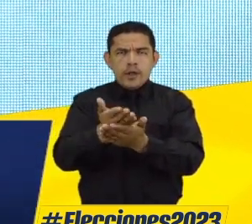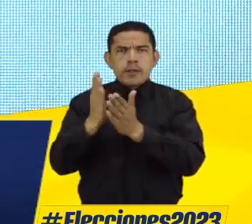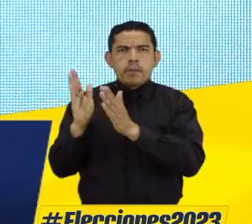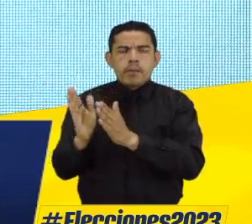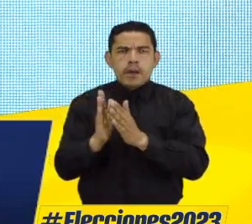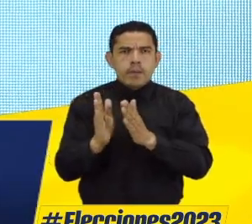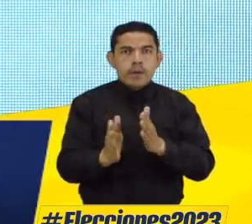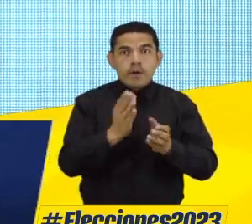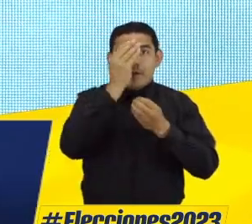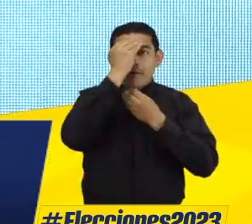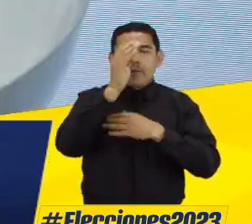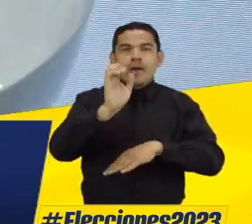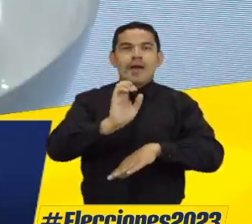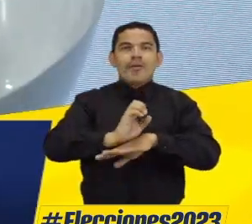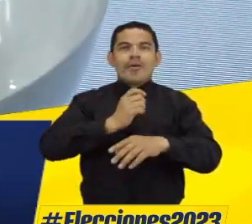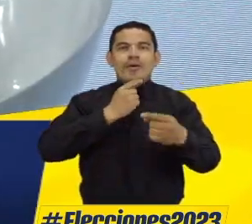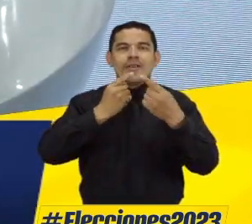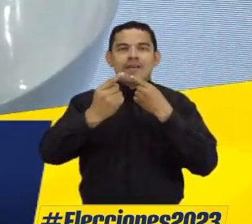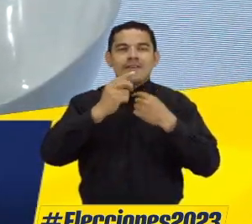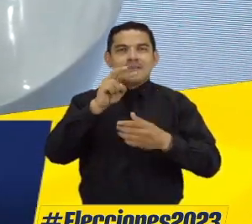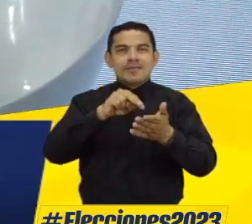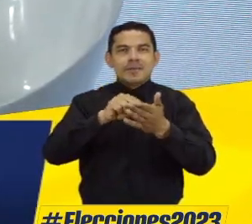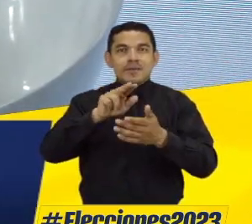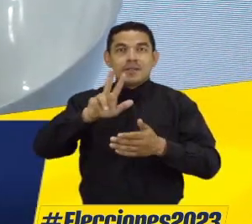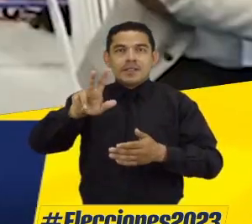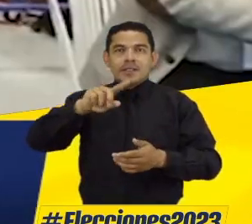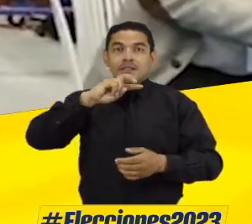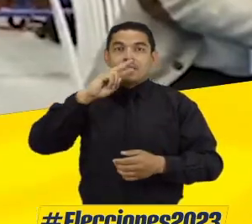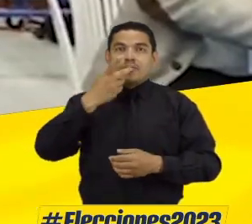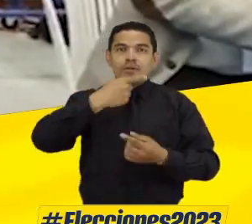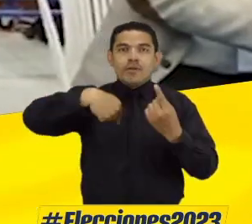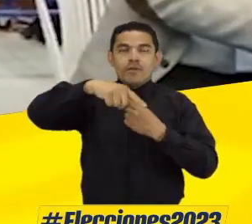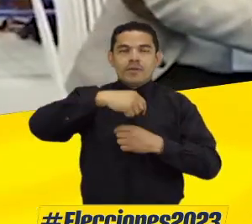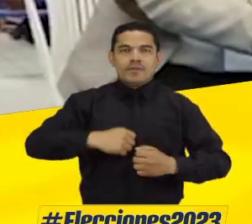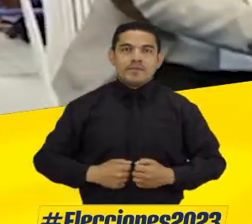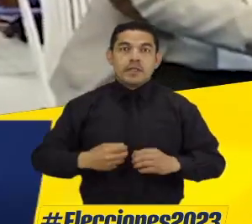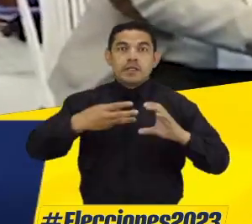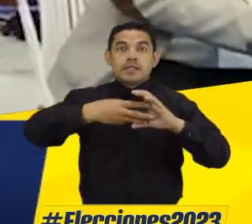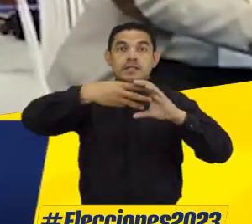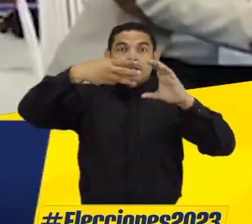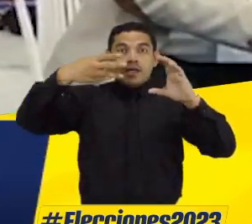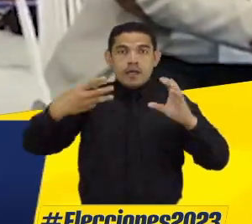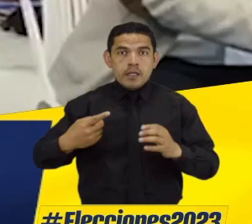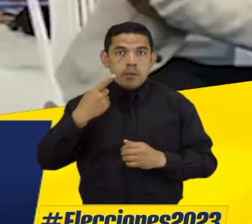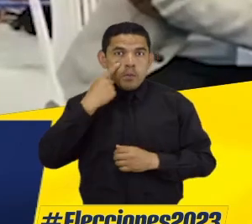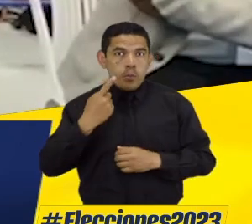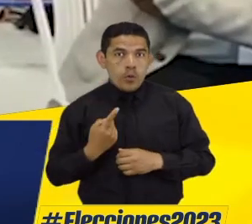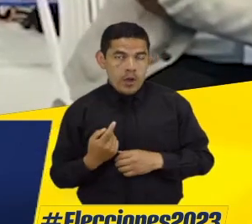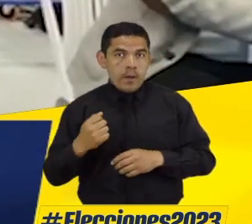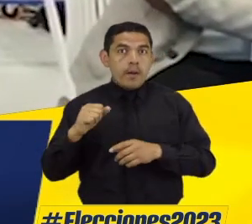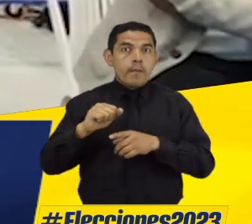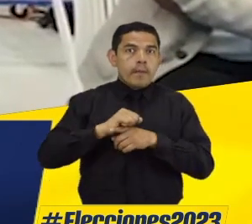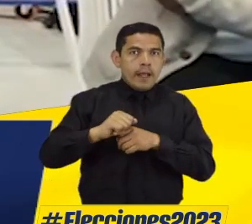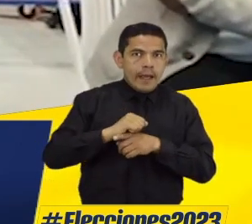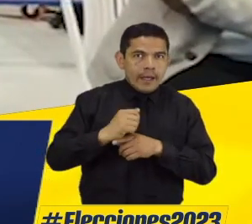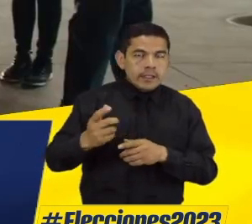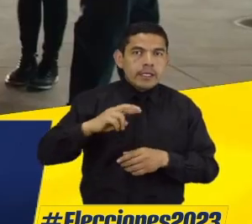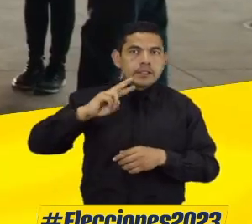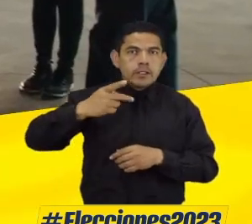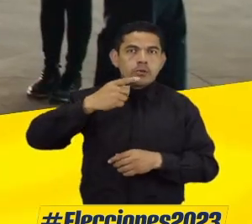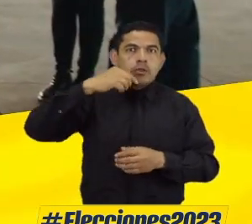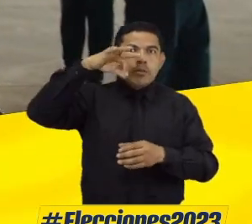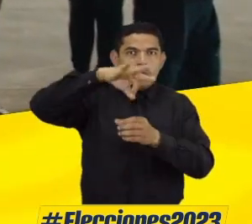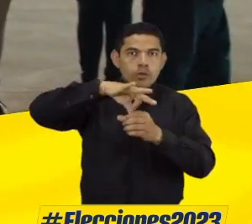programáticas al país en Ecuador Debate 2023, segunda vuelta. CNE realizó simulacro nacional de la segunda vuelta